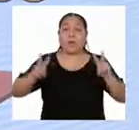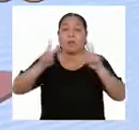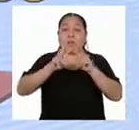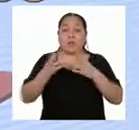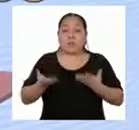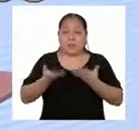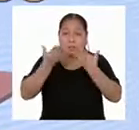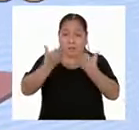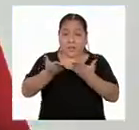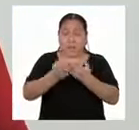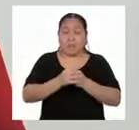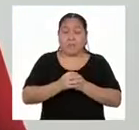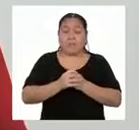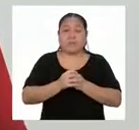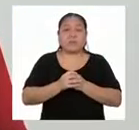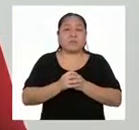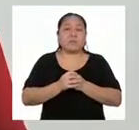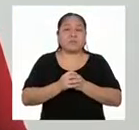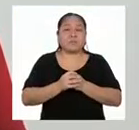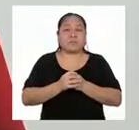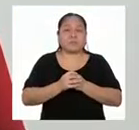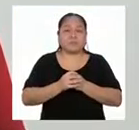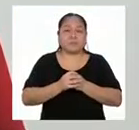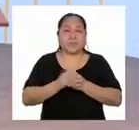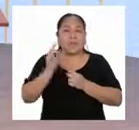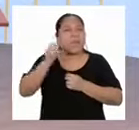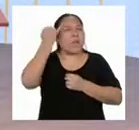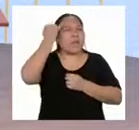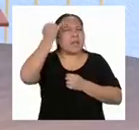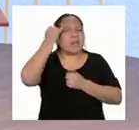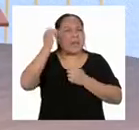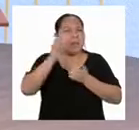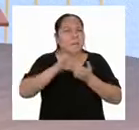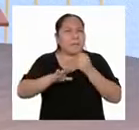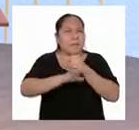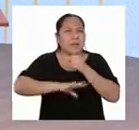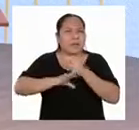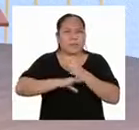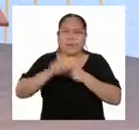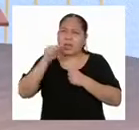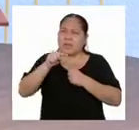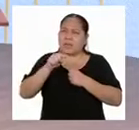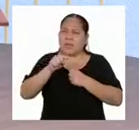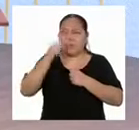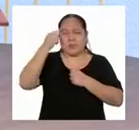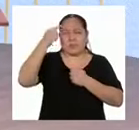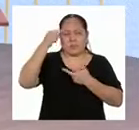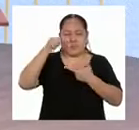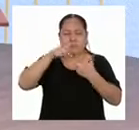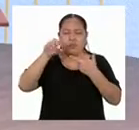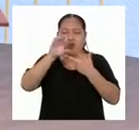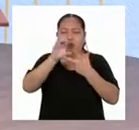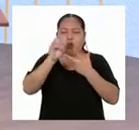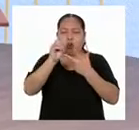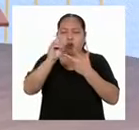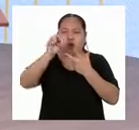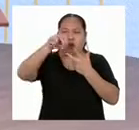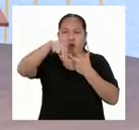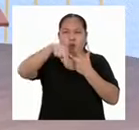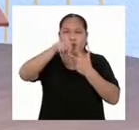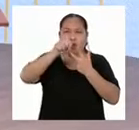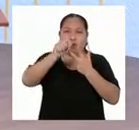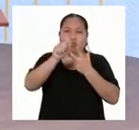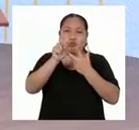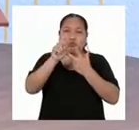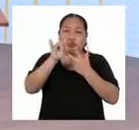que constituyen nuestra identidad. ¿Y la idea principal? Aquí me sería útil la macrorregla de construcción. Reemplazo un